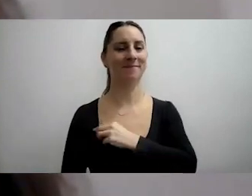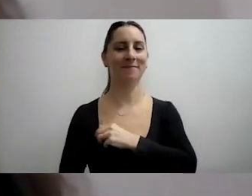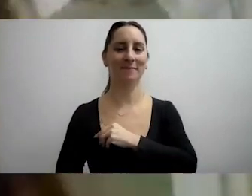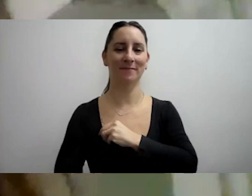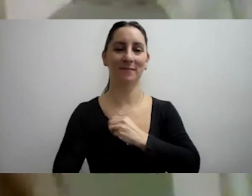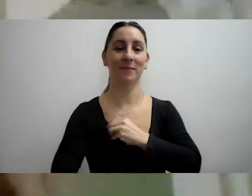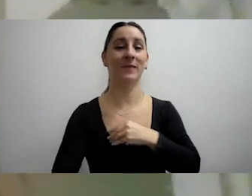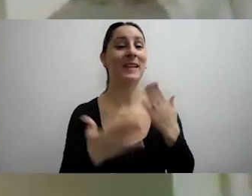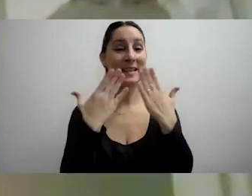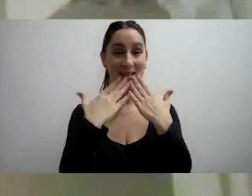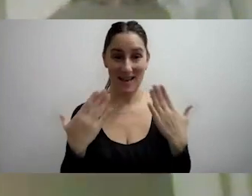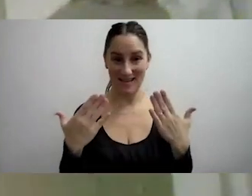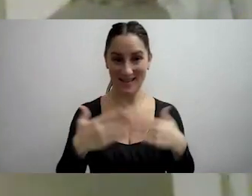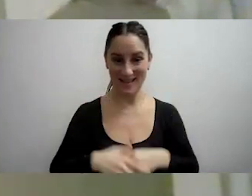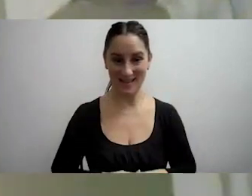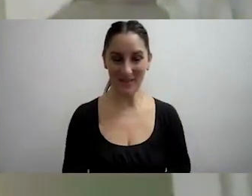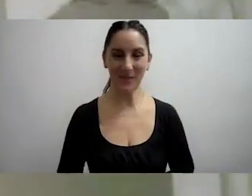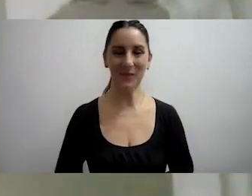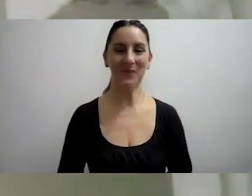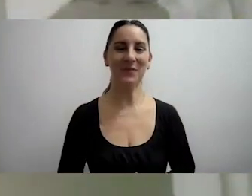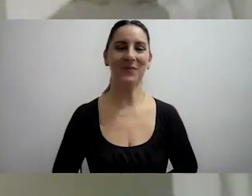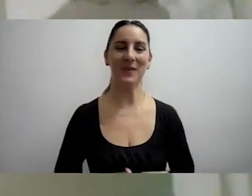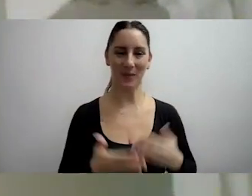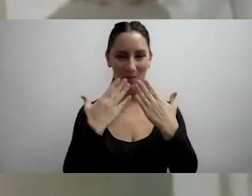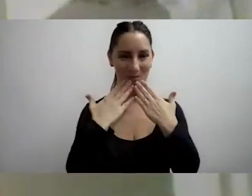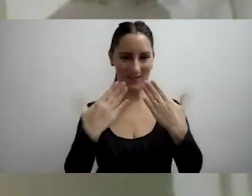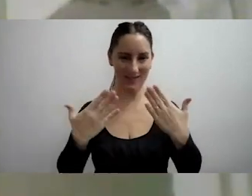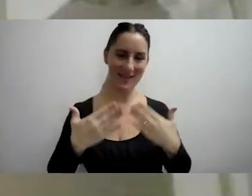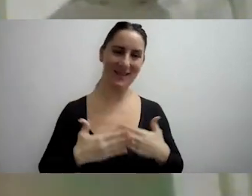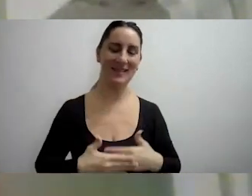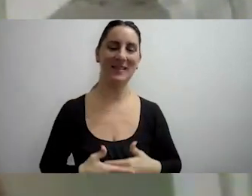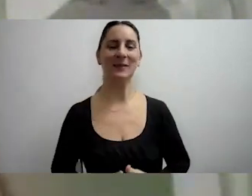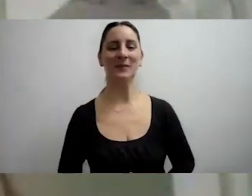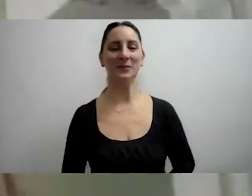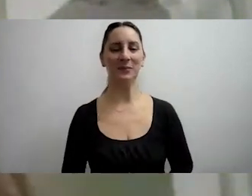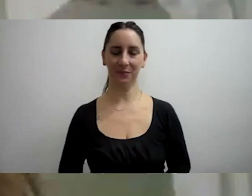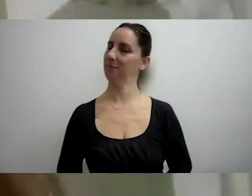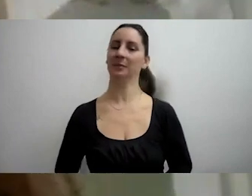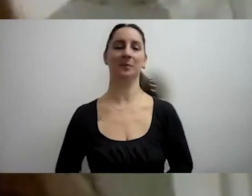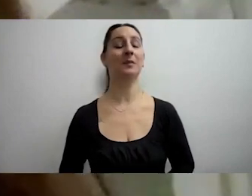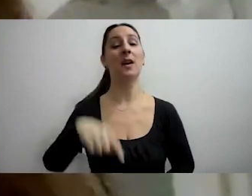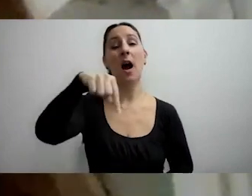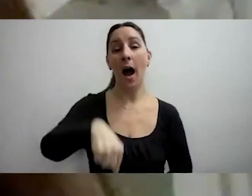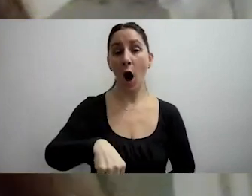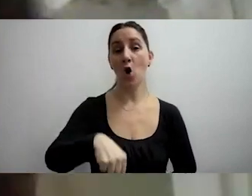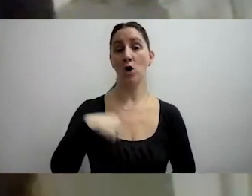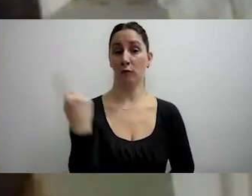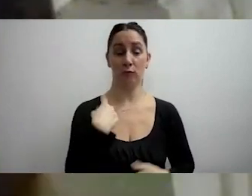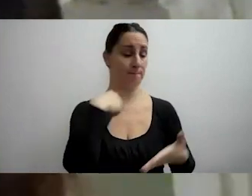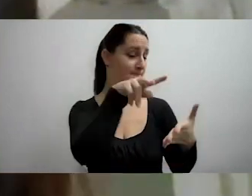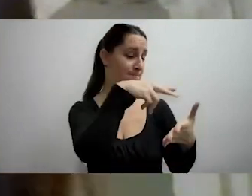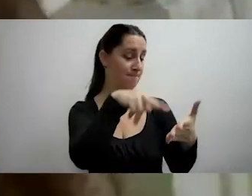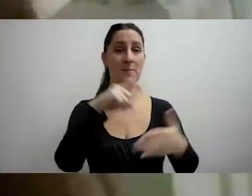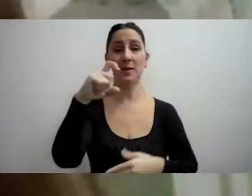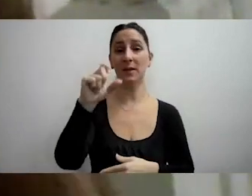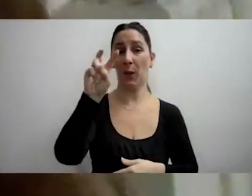Muchas gracias, Cris. A ustedes. Muchísimas gracias. Bueno, paso a leerles entonces el currículum de Edgardo